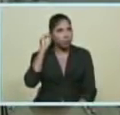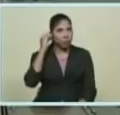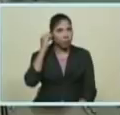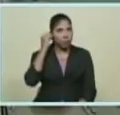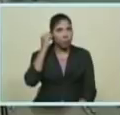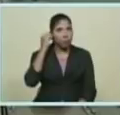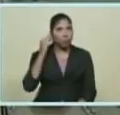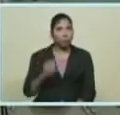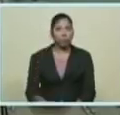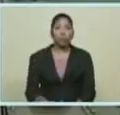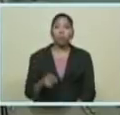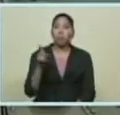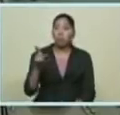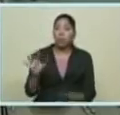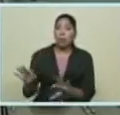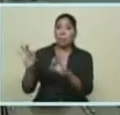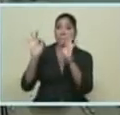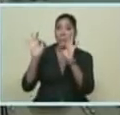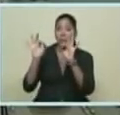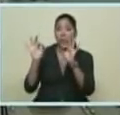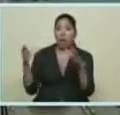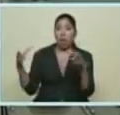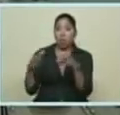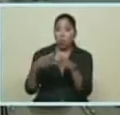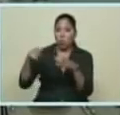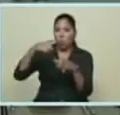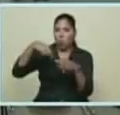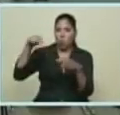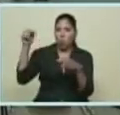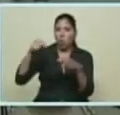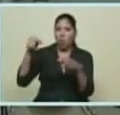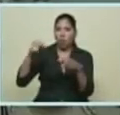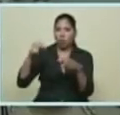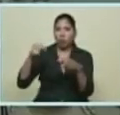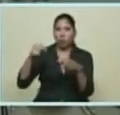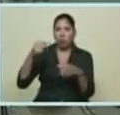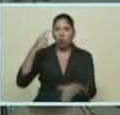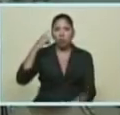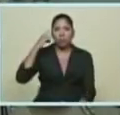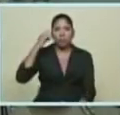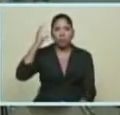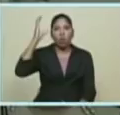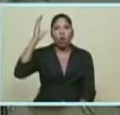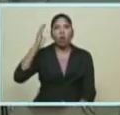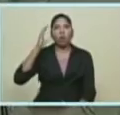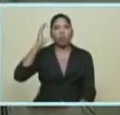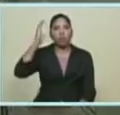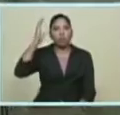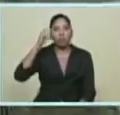que se ha dotado una Fuerza Armada con conciencia histórica,